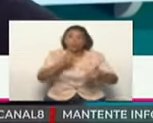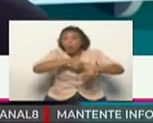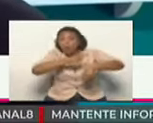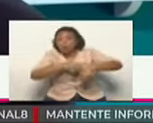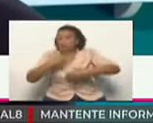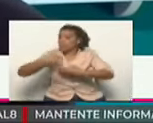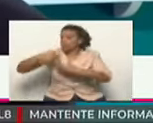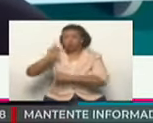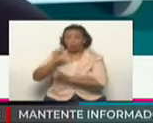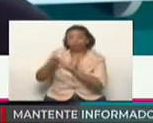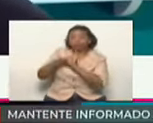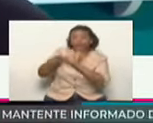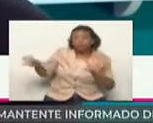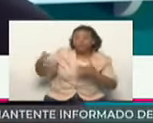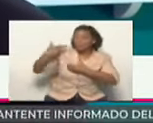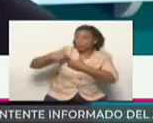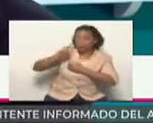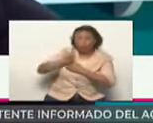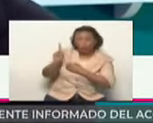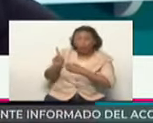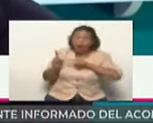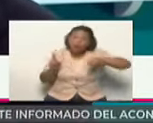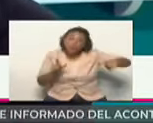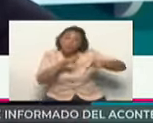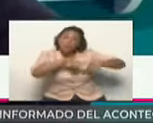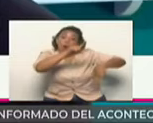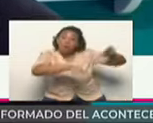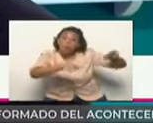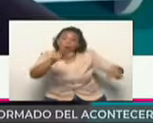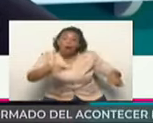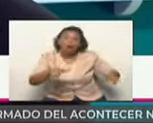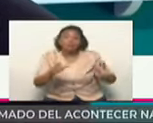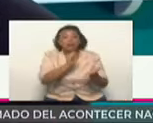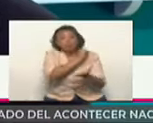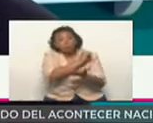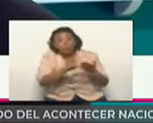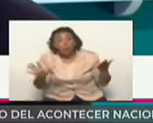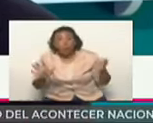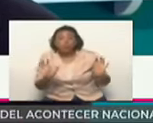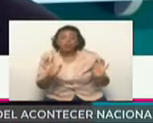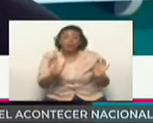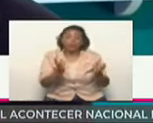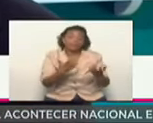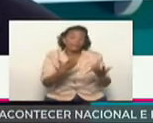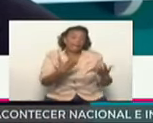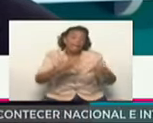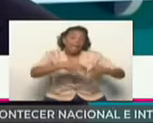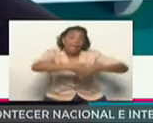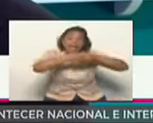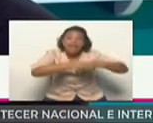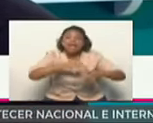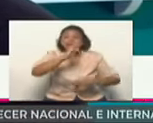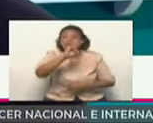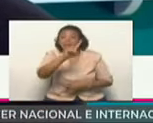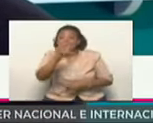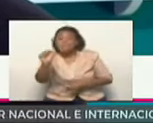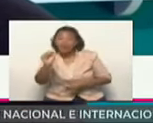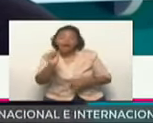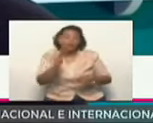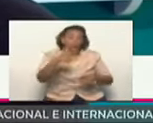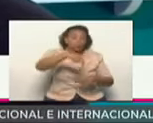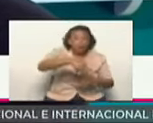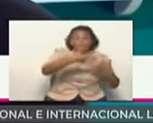petrolera, que muchos de ellos son exonerados hoy en día de impuestos. Nuestro parque